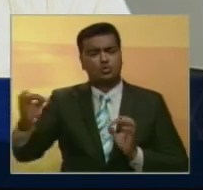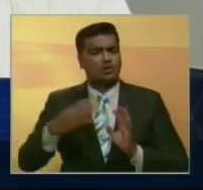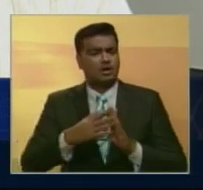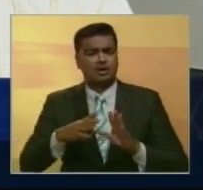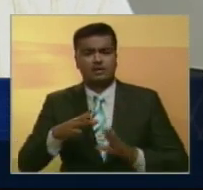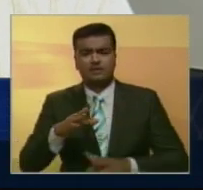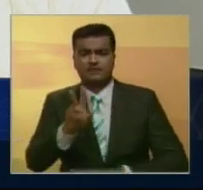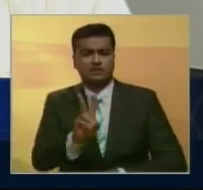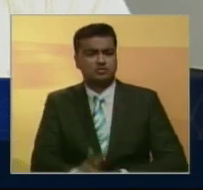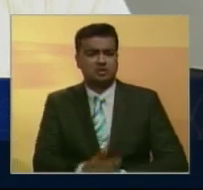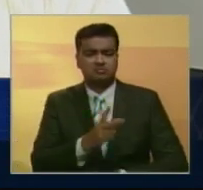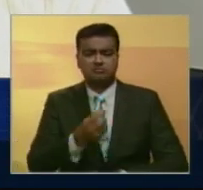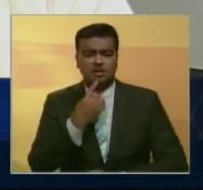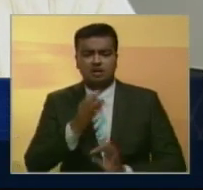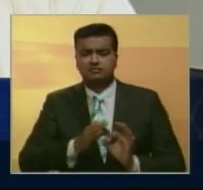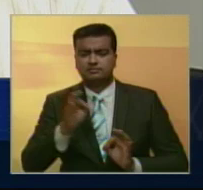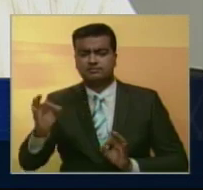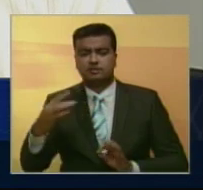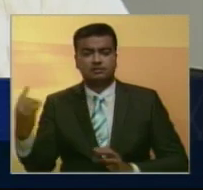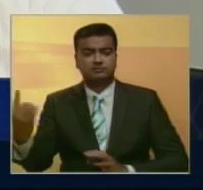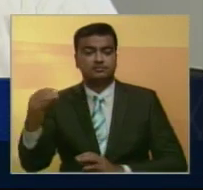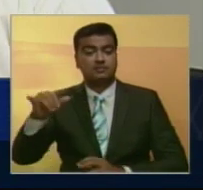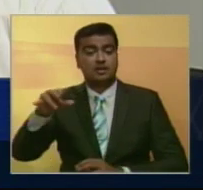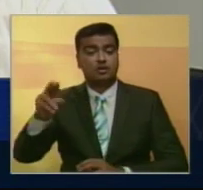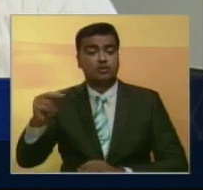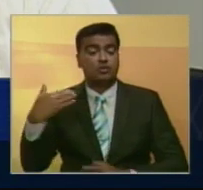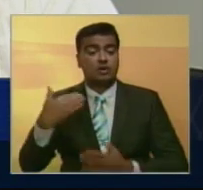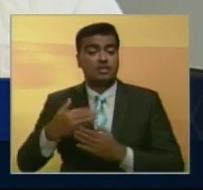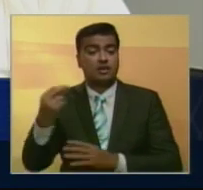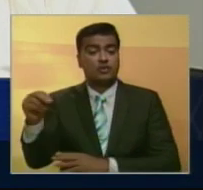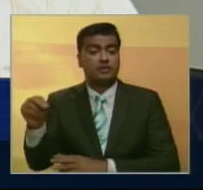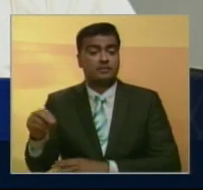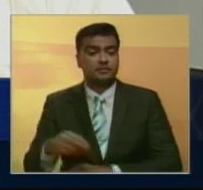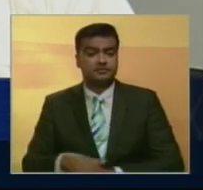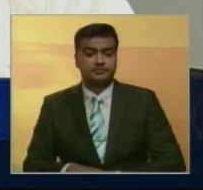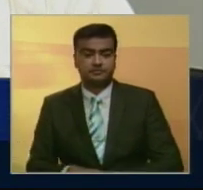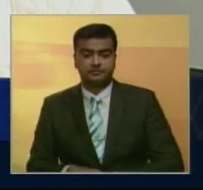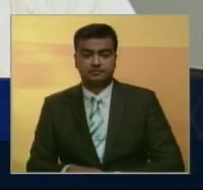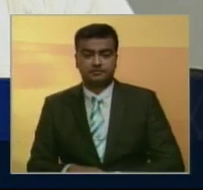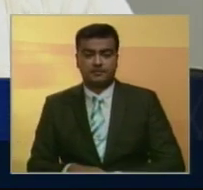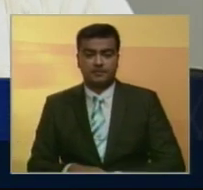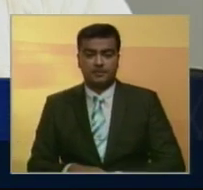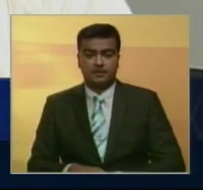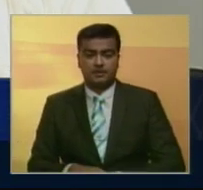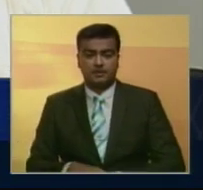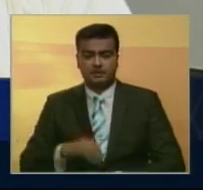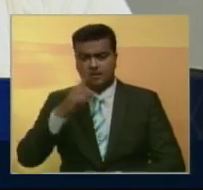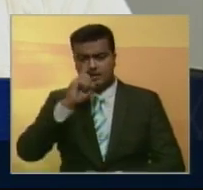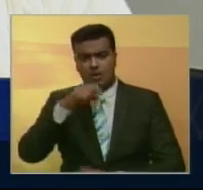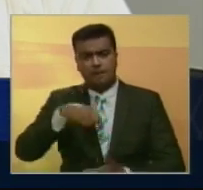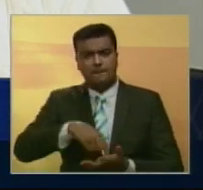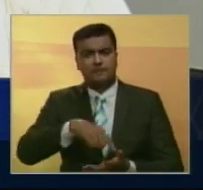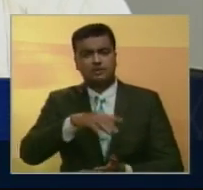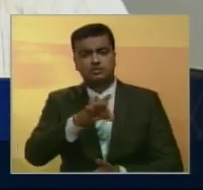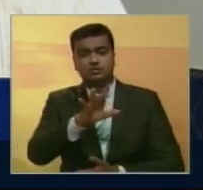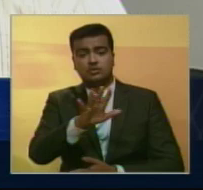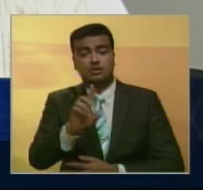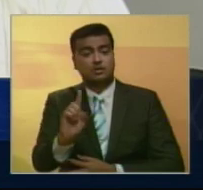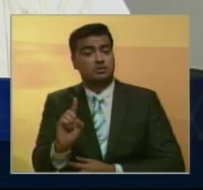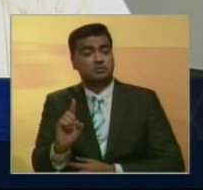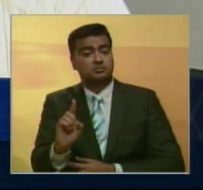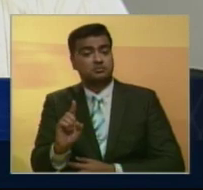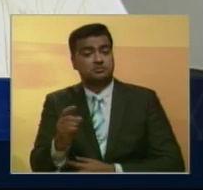temporadas, motivado que la temporada de huracanes es desde el mes de junio hasta el mes de noviembre. Desde el año de los registros del año 1851 se